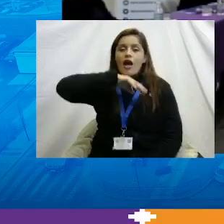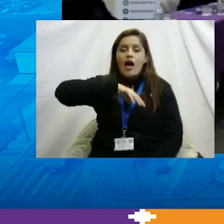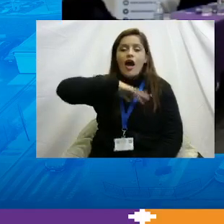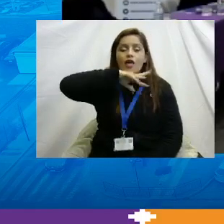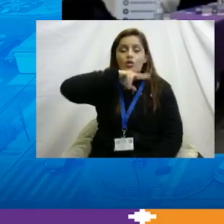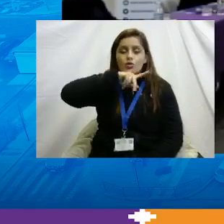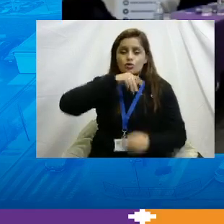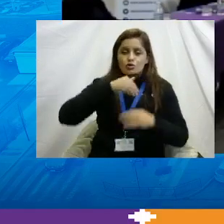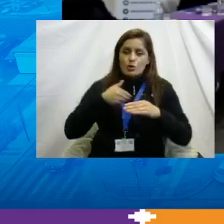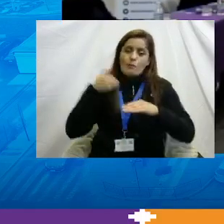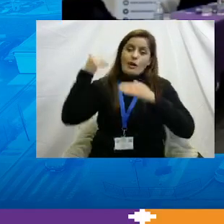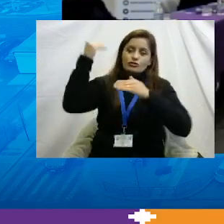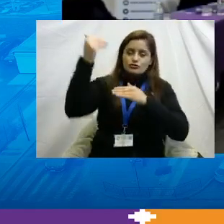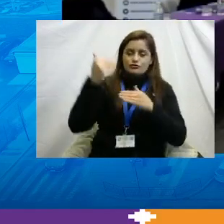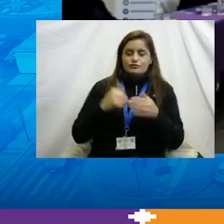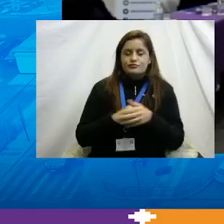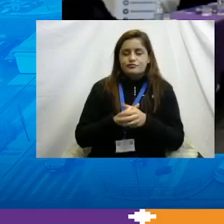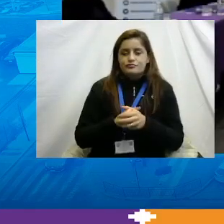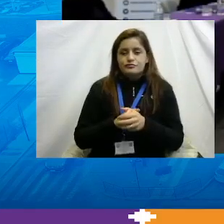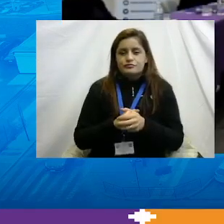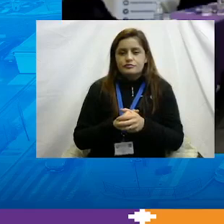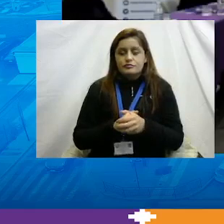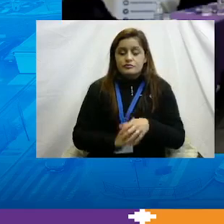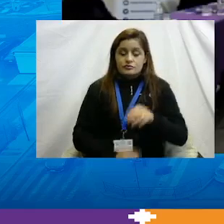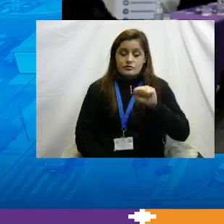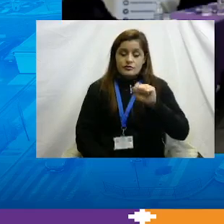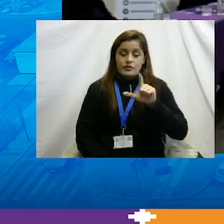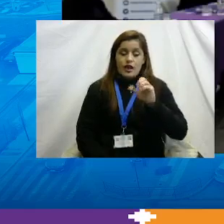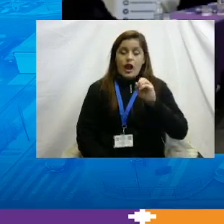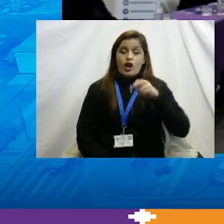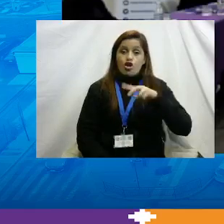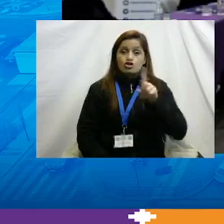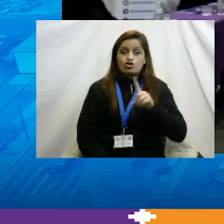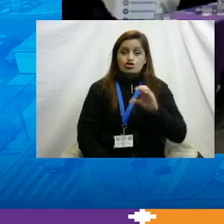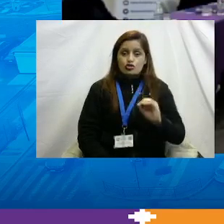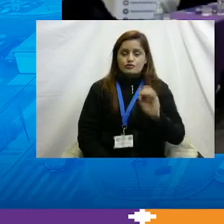Hernández, Arauz Hernández, acudió a mí para poder plantear